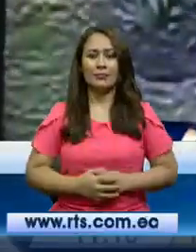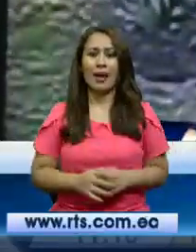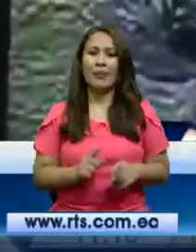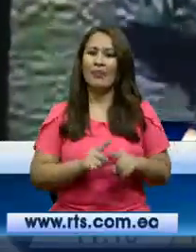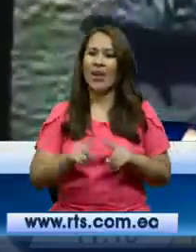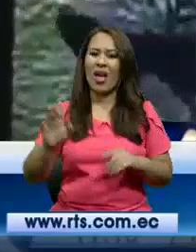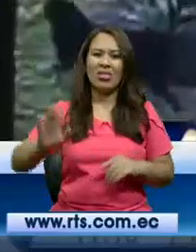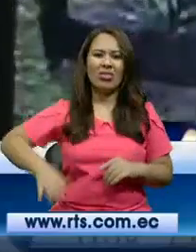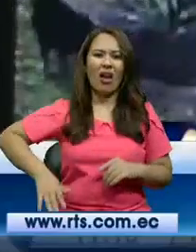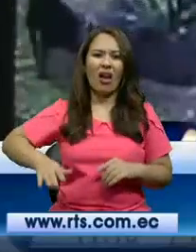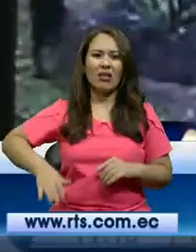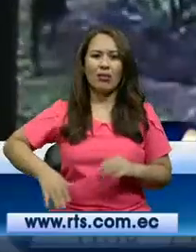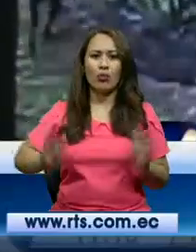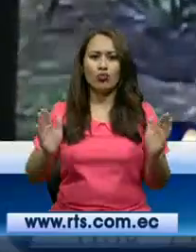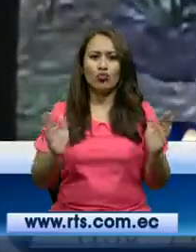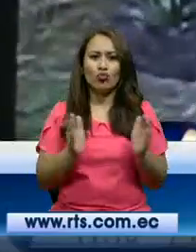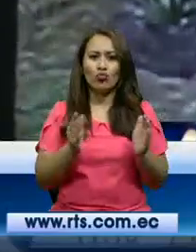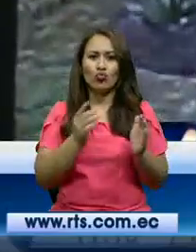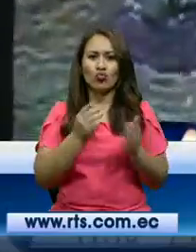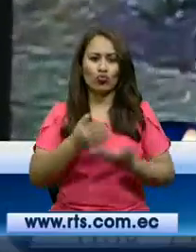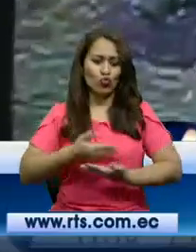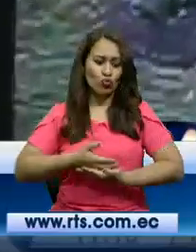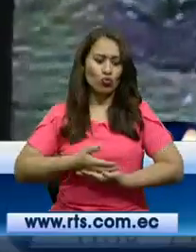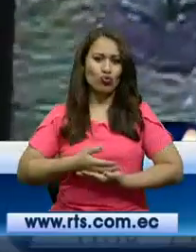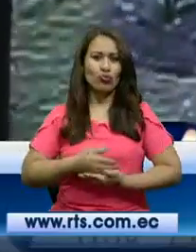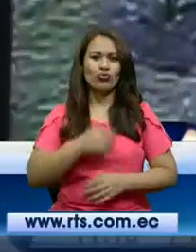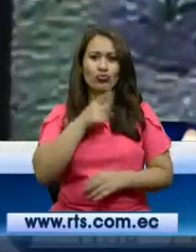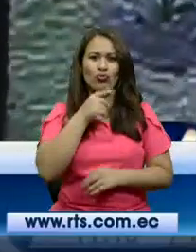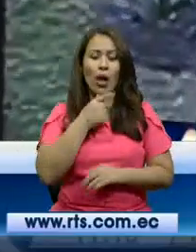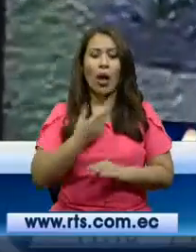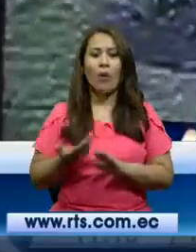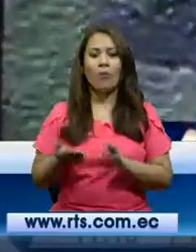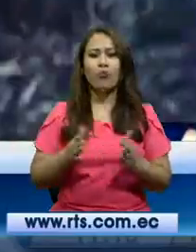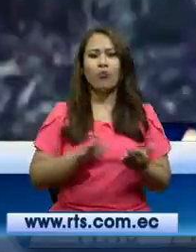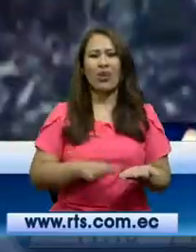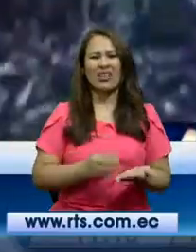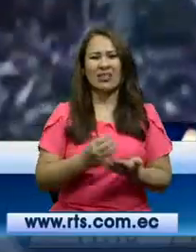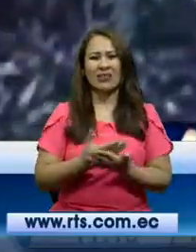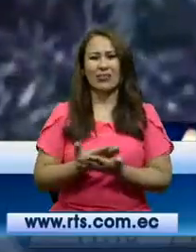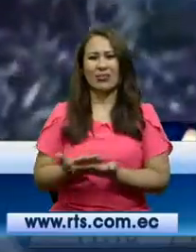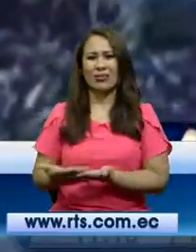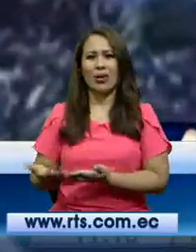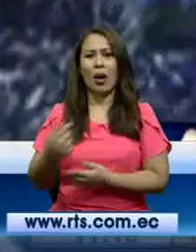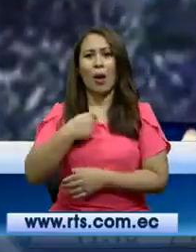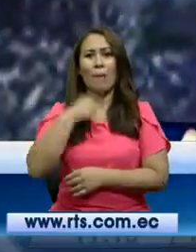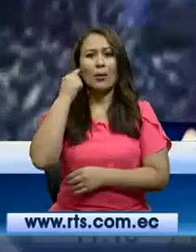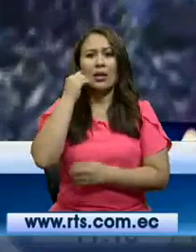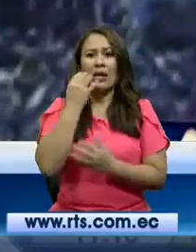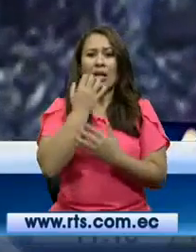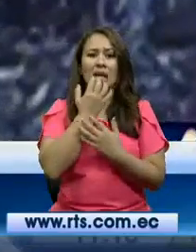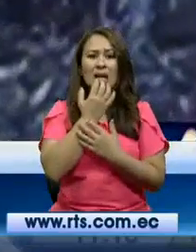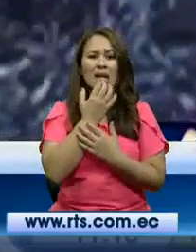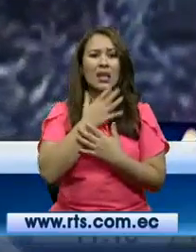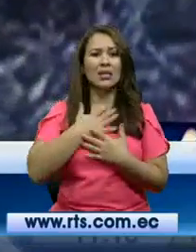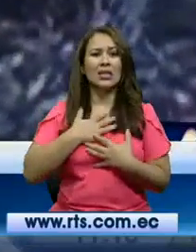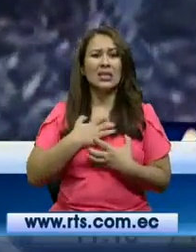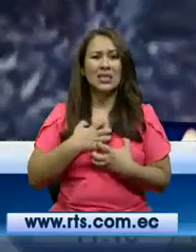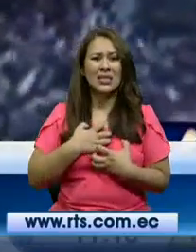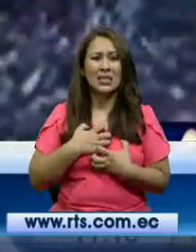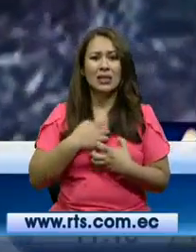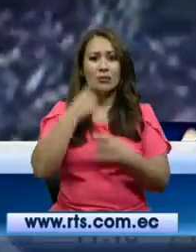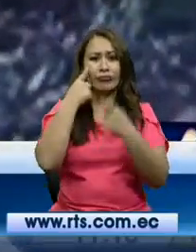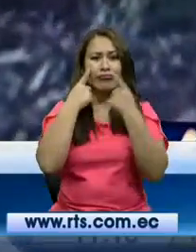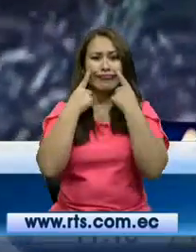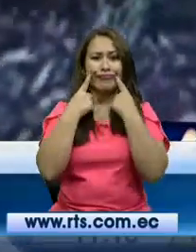Pero es muy tarde. Su engreído de 8 años yace sin vida sobre el pasto. La mujer se muestra nerviosa y destrozada por la